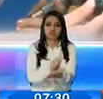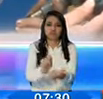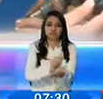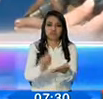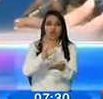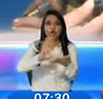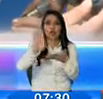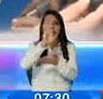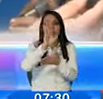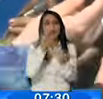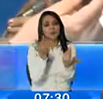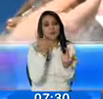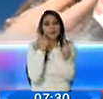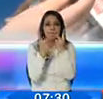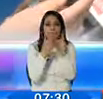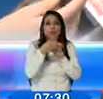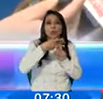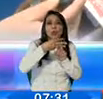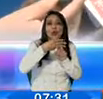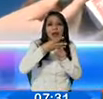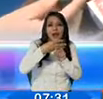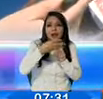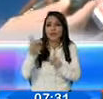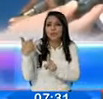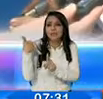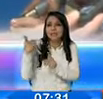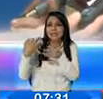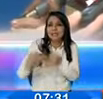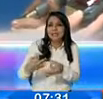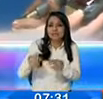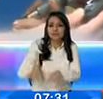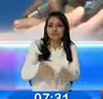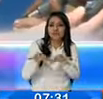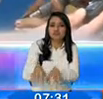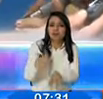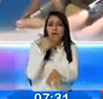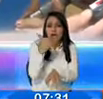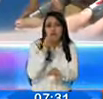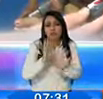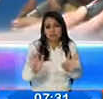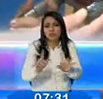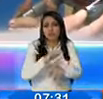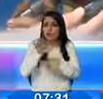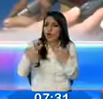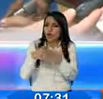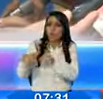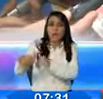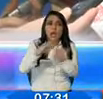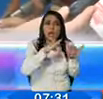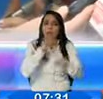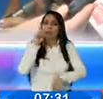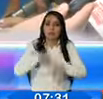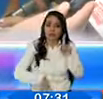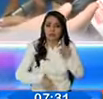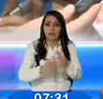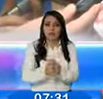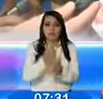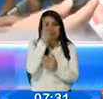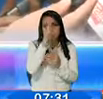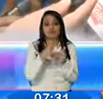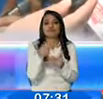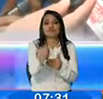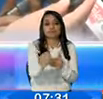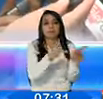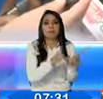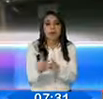colegio virtual. No tenía listas todas las máquinas y a todos los sustentantes al mismo tiempo. Entonces decidimos reprogramarle